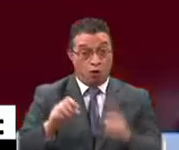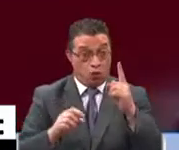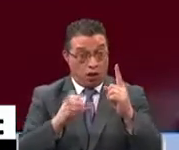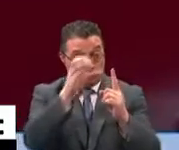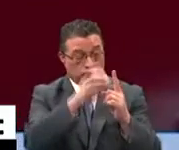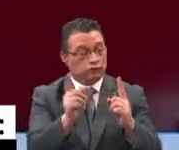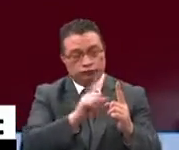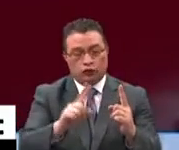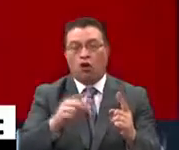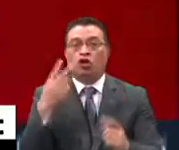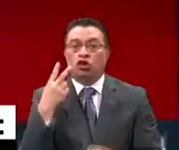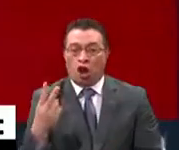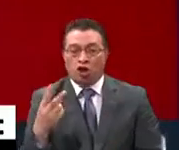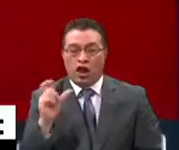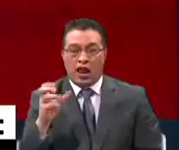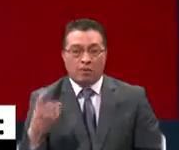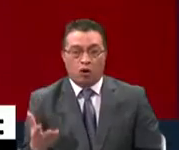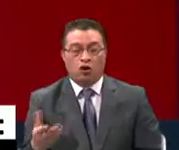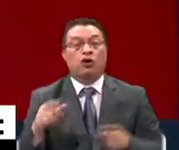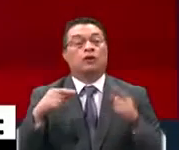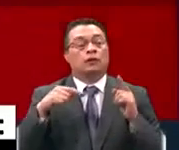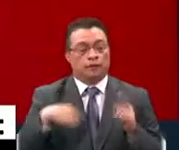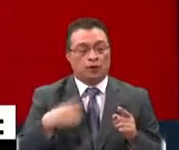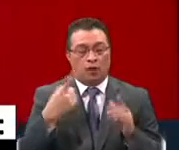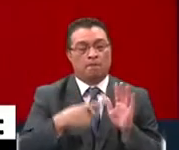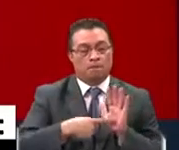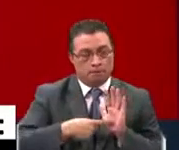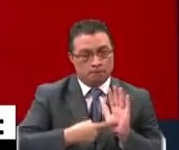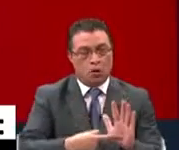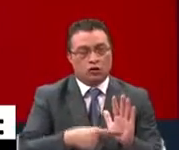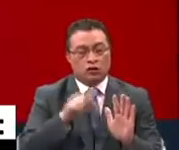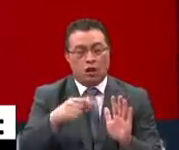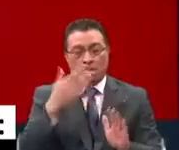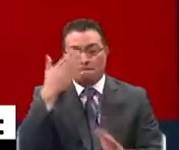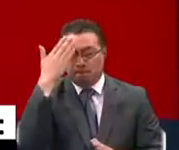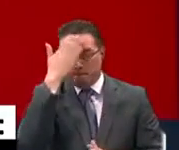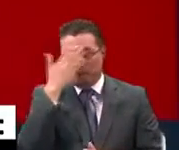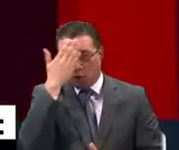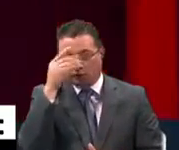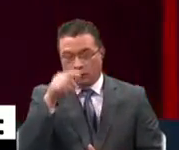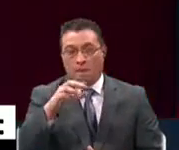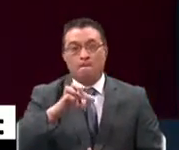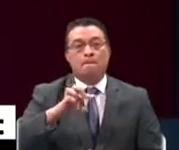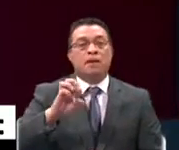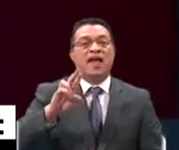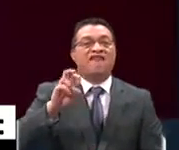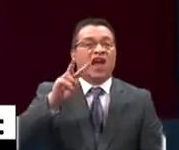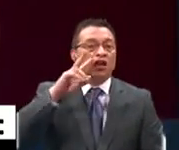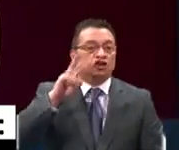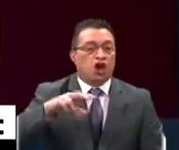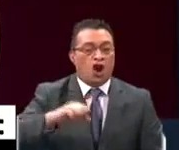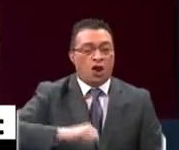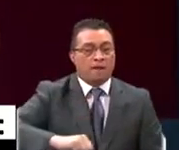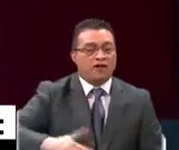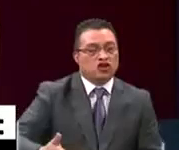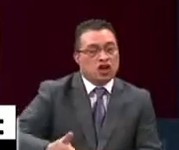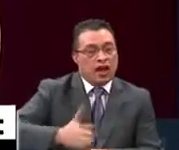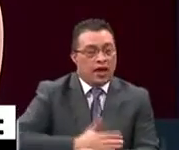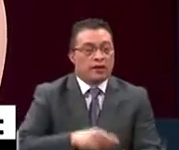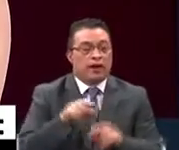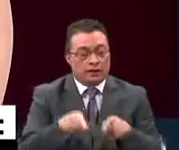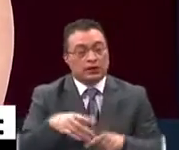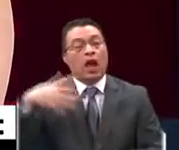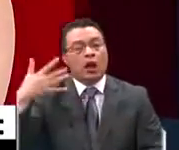persona. Entonces justamente estamos dando una señal de preocupación, de prevención, y eso creo que es